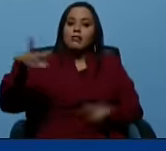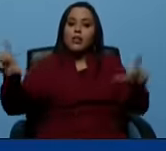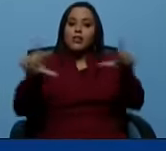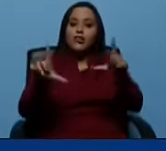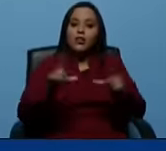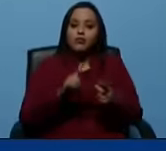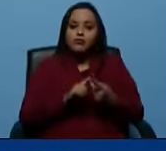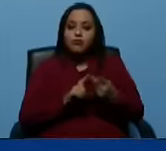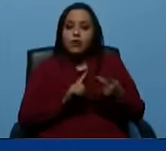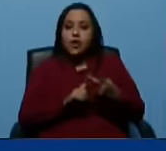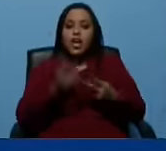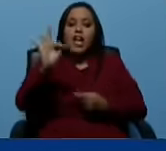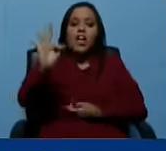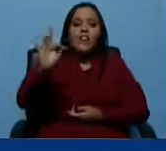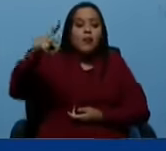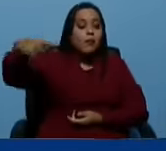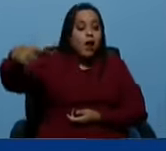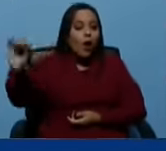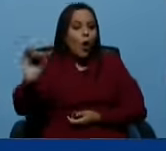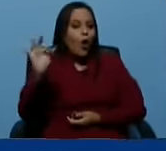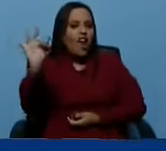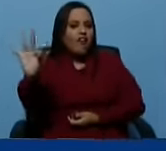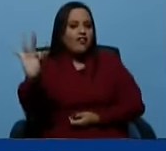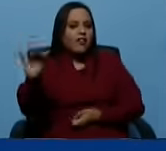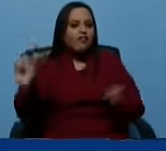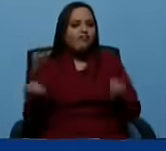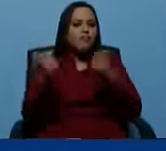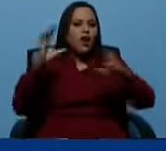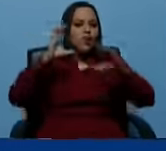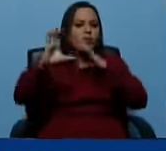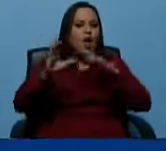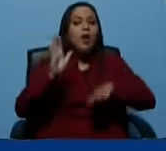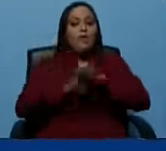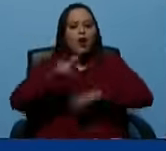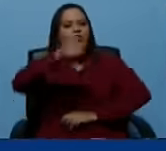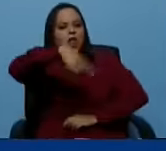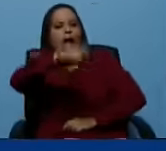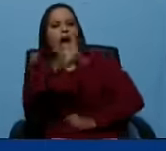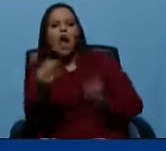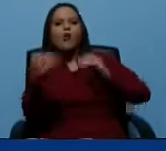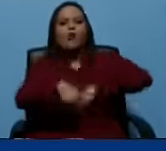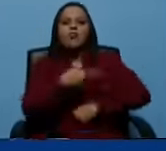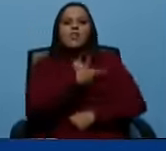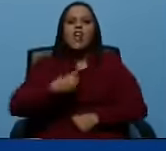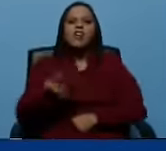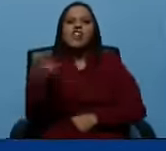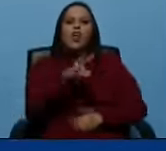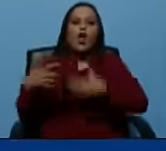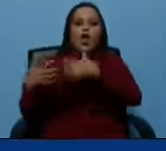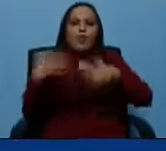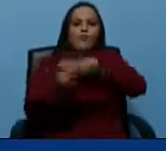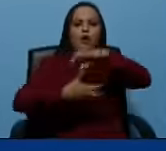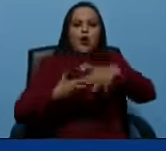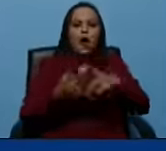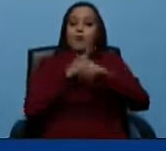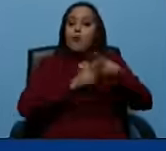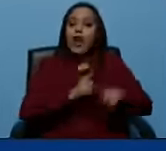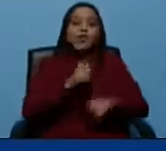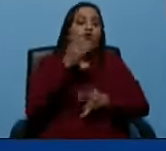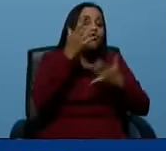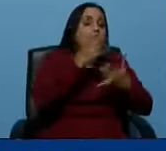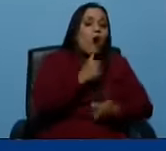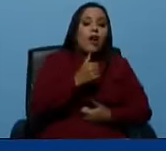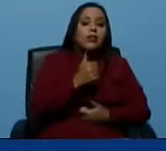calla AFP, lo calla EFE. Ah, porque ustedes están complotados y quieren que en Venezuela haya una guerra civil. Pues no ha habido ni va a haber guerra